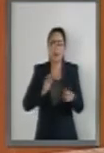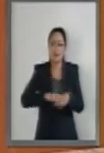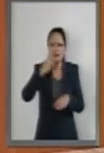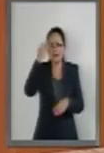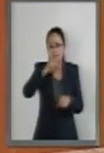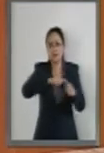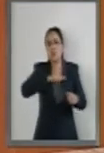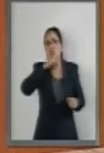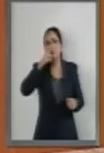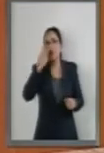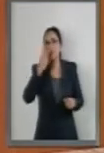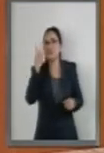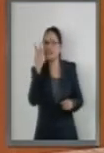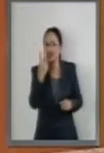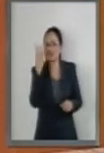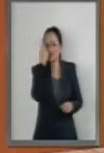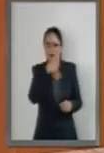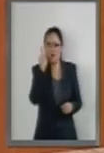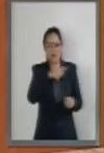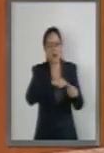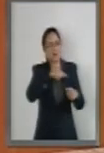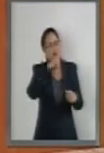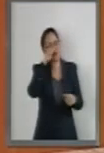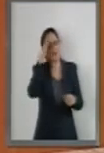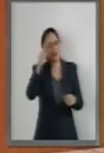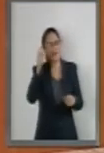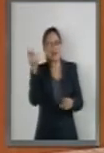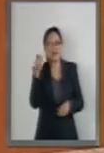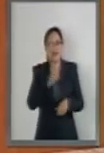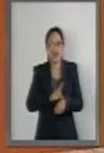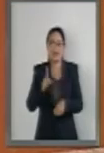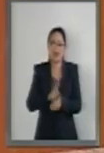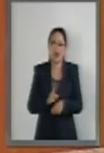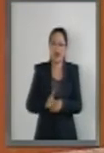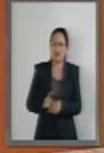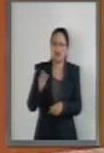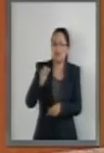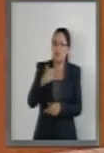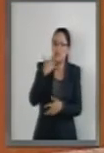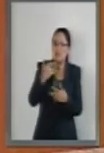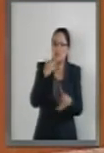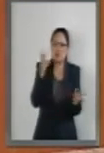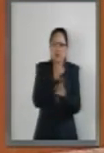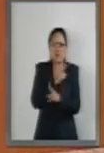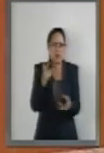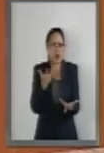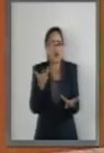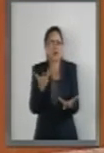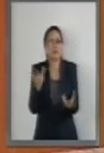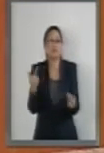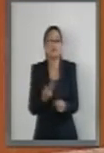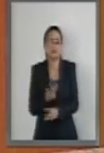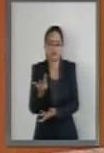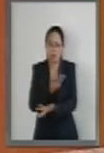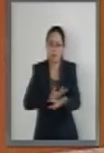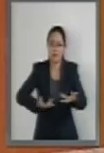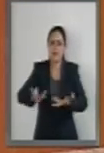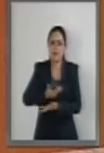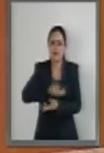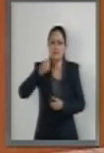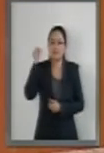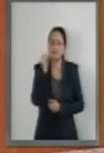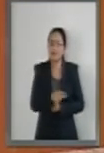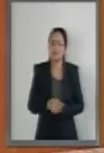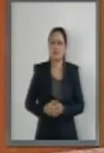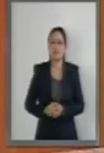de 2 a 3 horas diarias en transporte, y qué decir de la contaminación y, por supuesto, la convivencia.